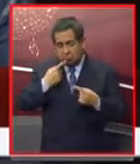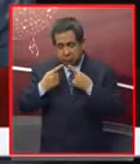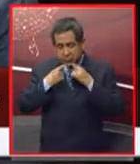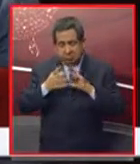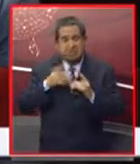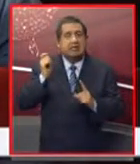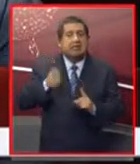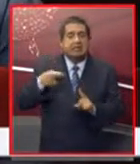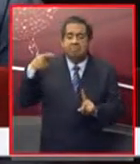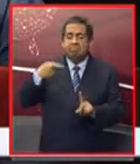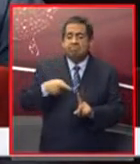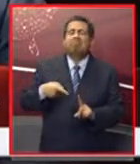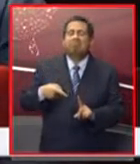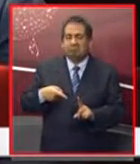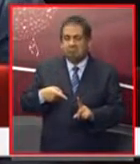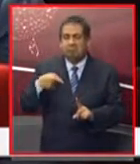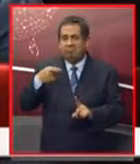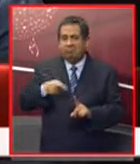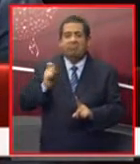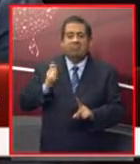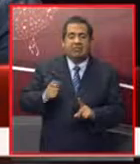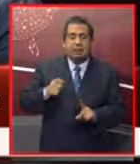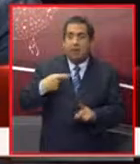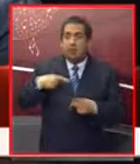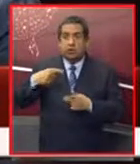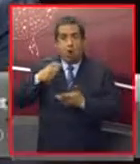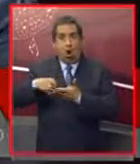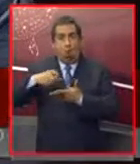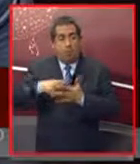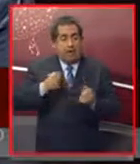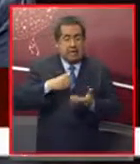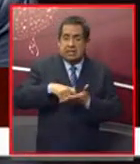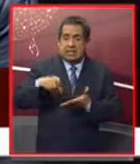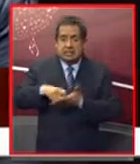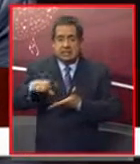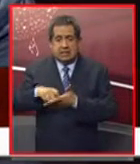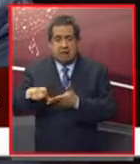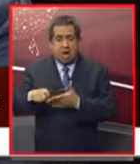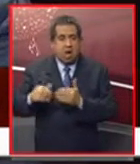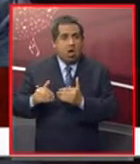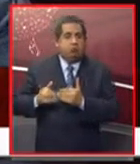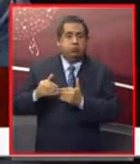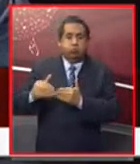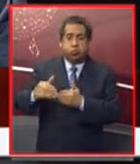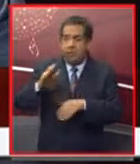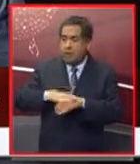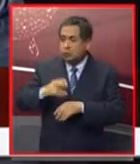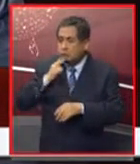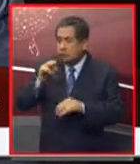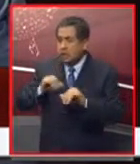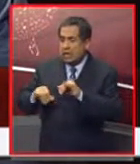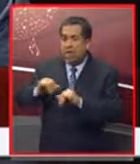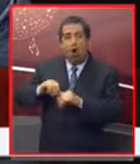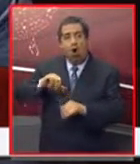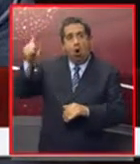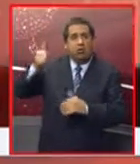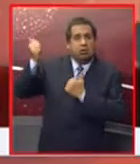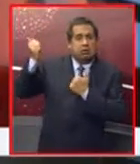se centra en el hecho de que los compradores de leche incrementan el uso de productos lácteos